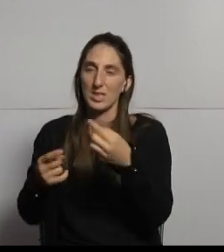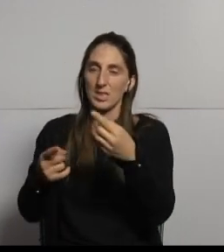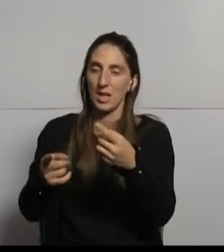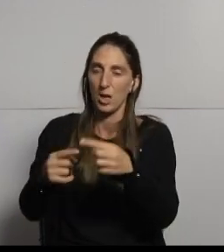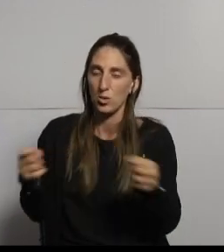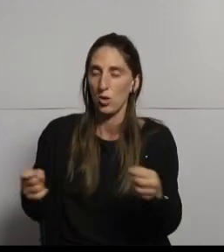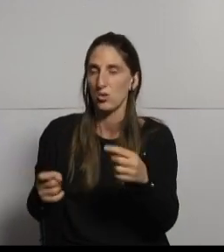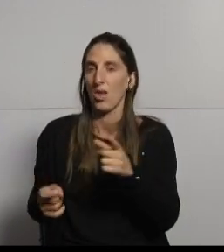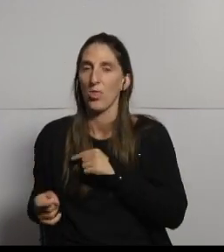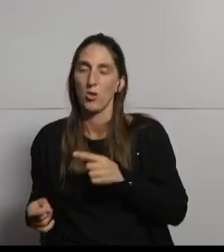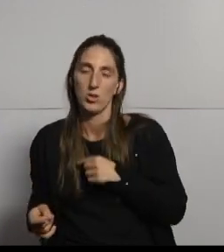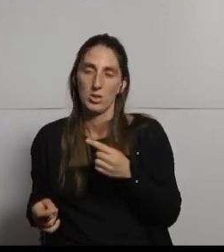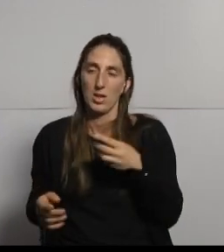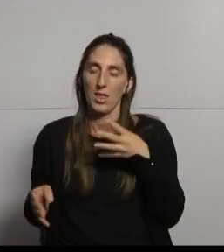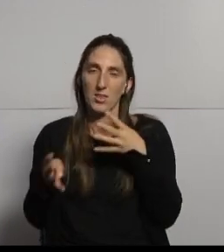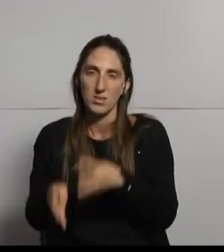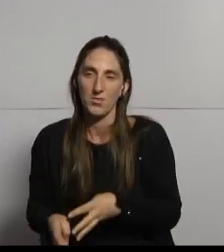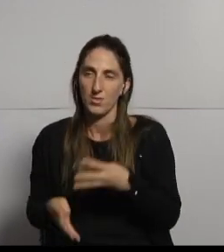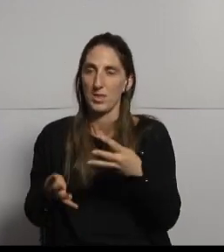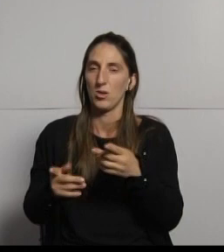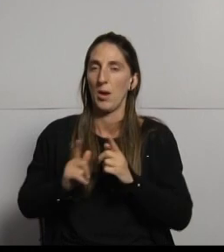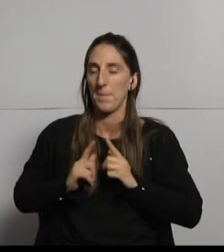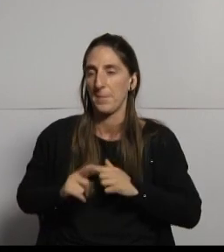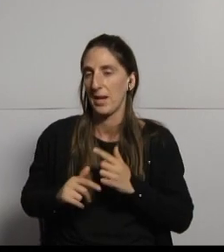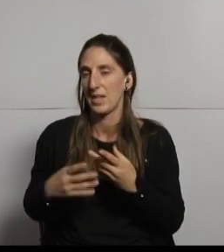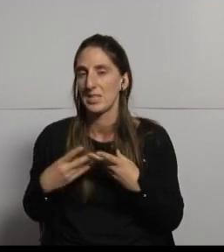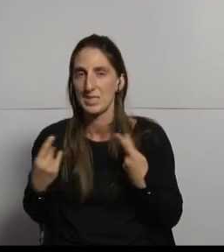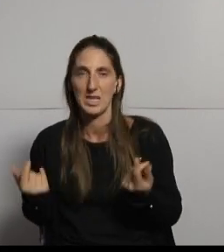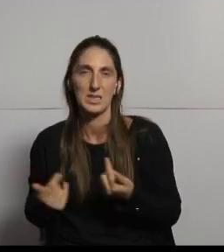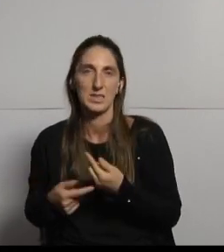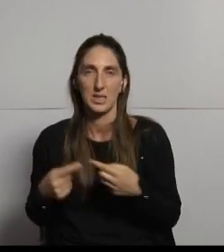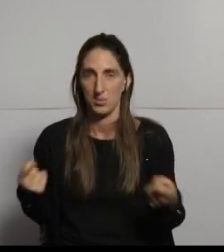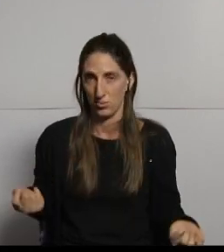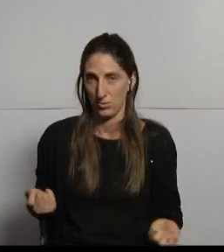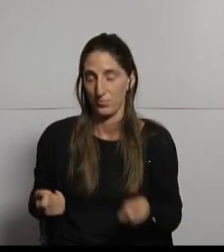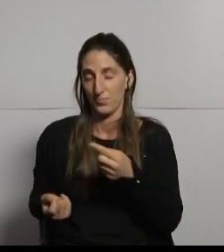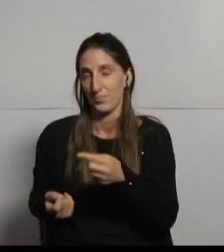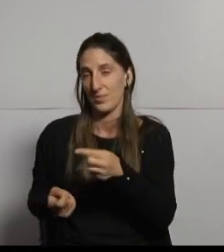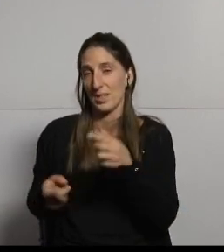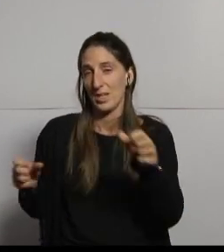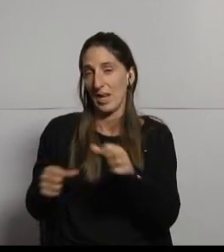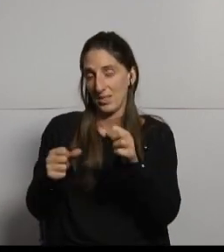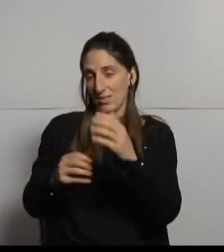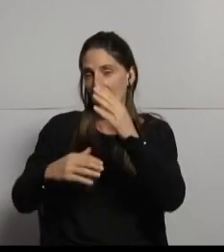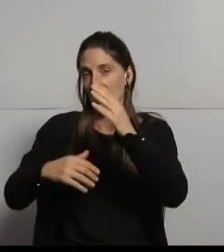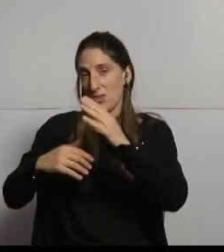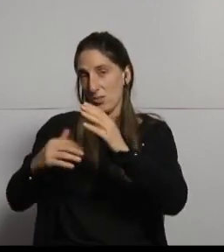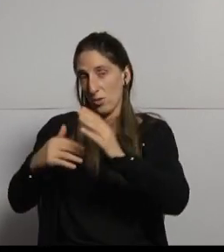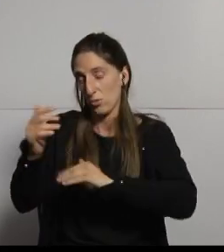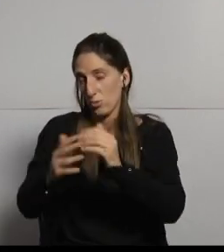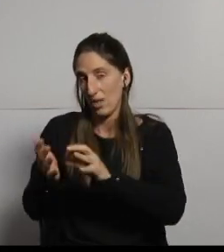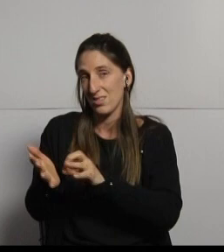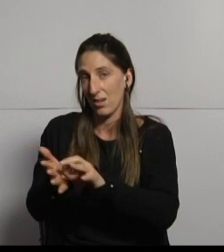sus dolores, sus desafíos, qué esperan, qué sienten. Y en base a eso construyen los servicios.